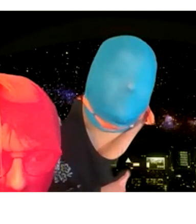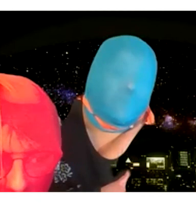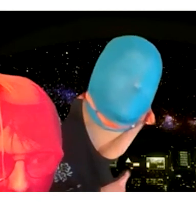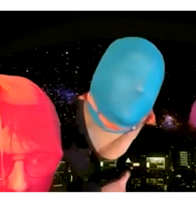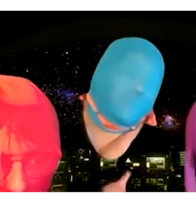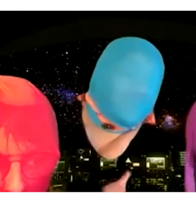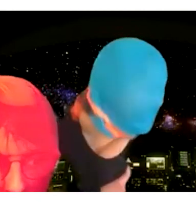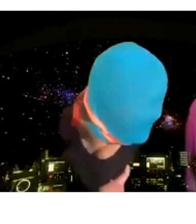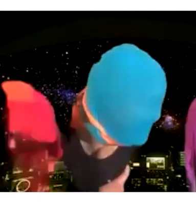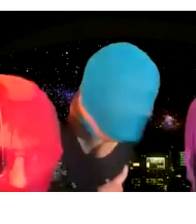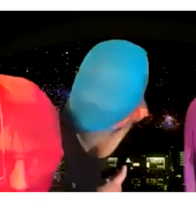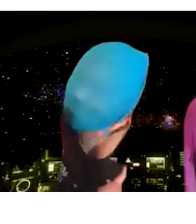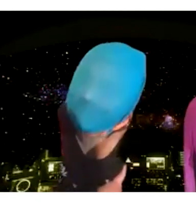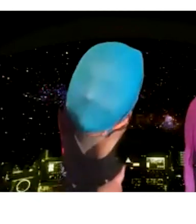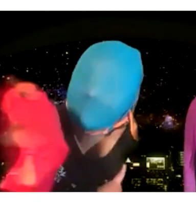y pues eso.